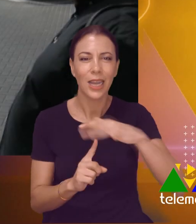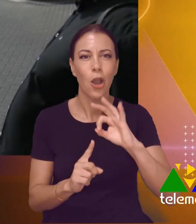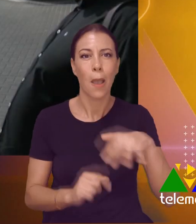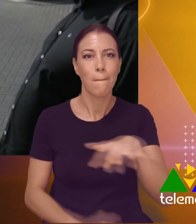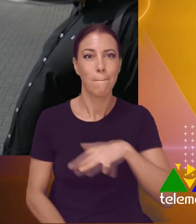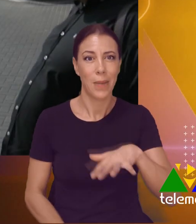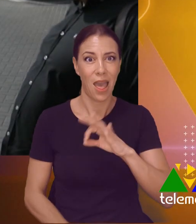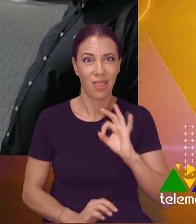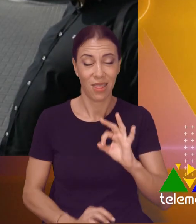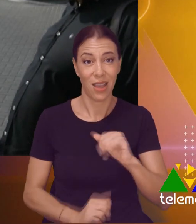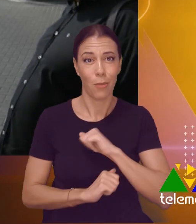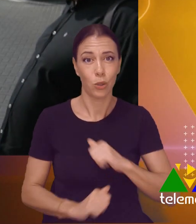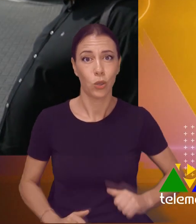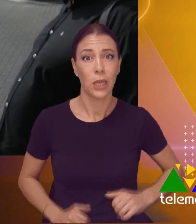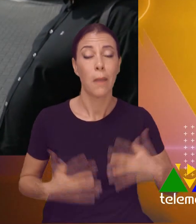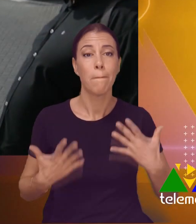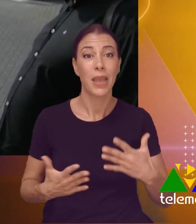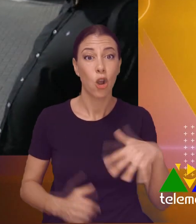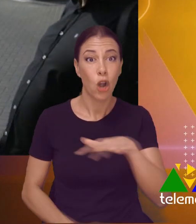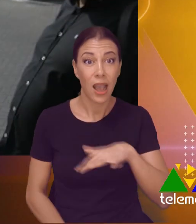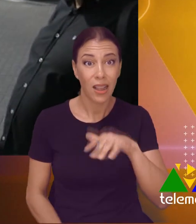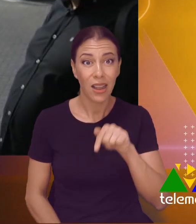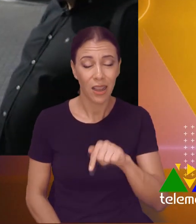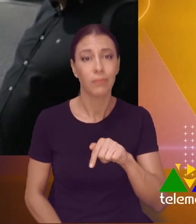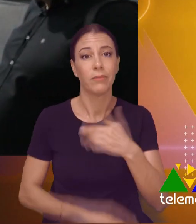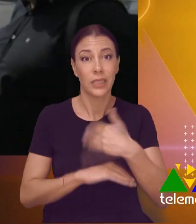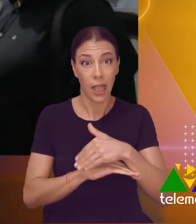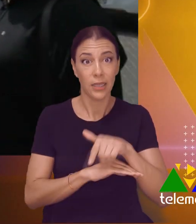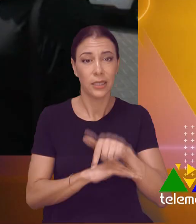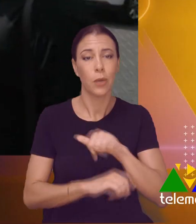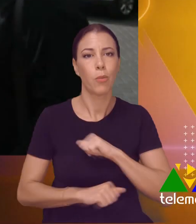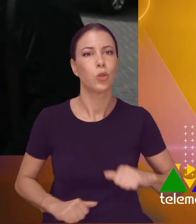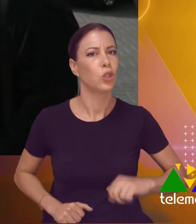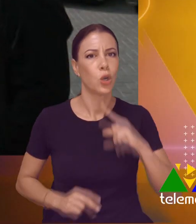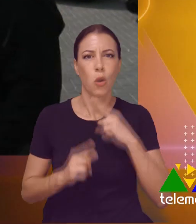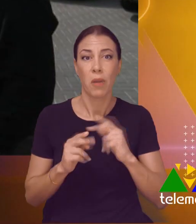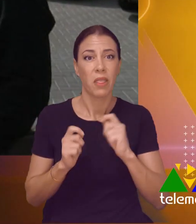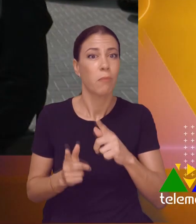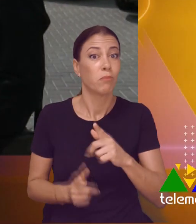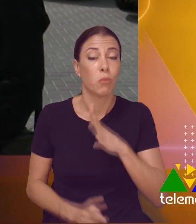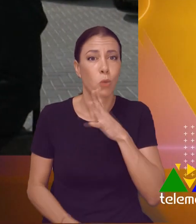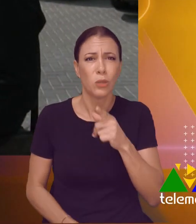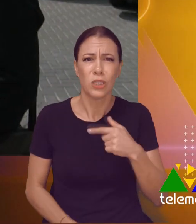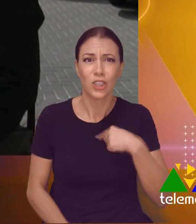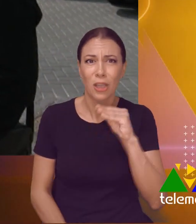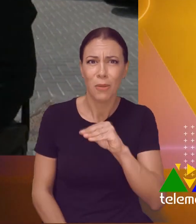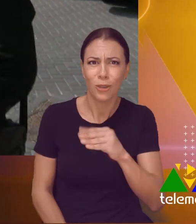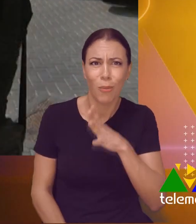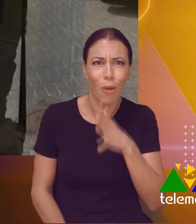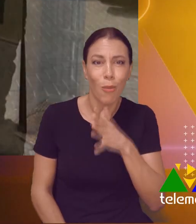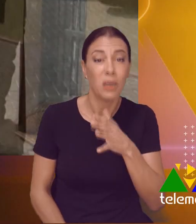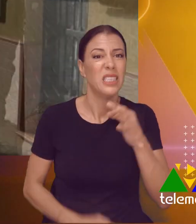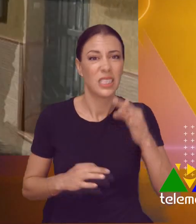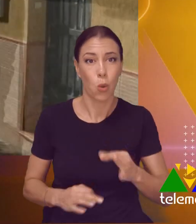antigua plaza de Portugueses. La calle Portugueses tiene además el nombre, debió ser pues eso te iba a preguntar,